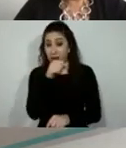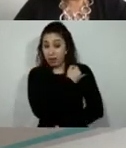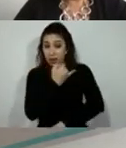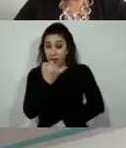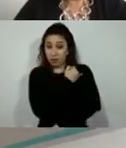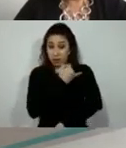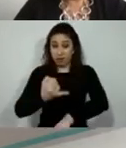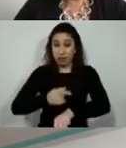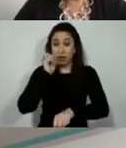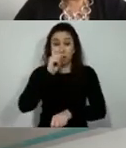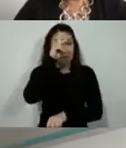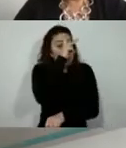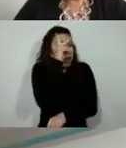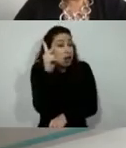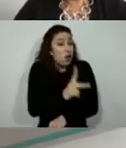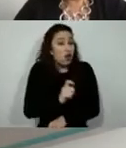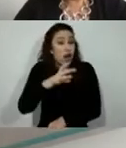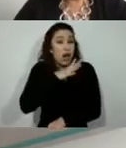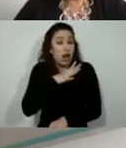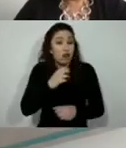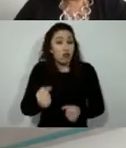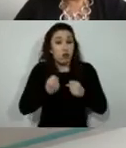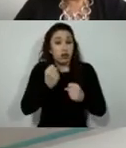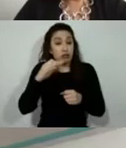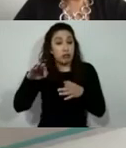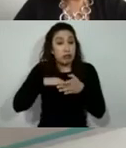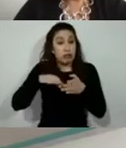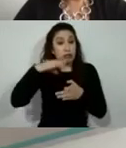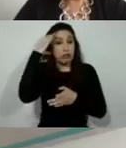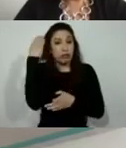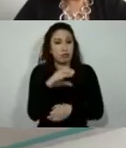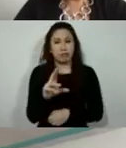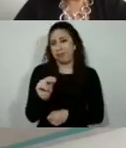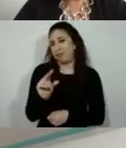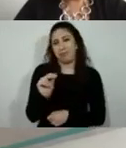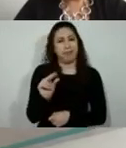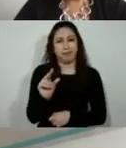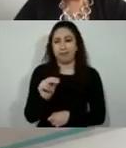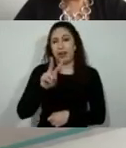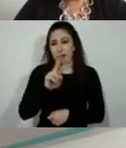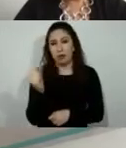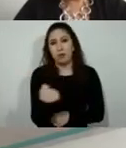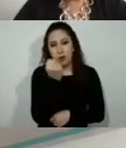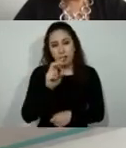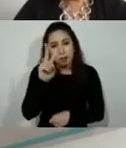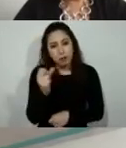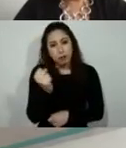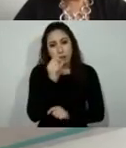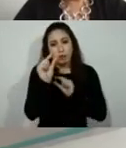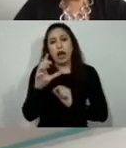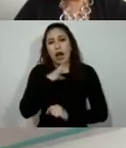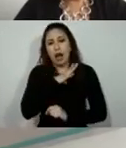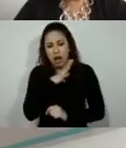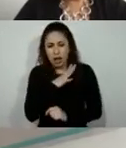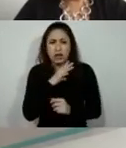la demarcación que tiene mayor incidencia delictiva en la ciudad, afortunadamente, ¿no? Que sí se tiene y que